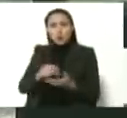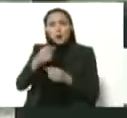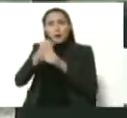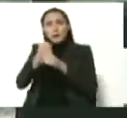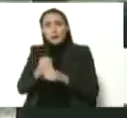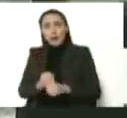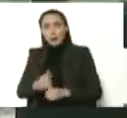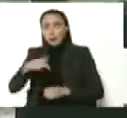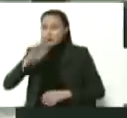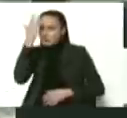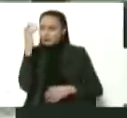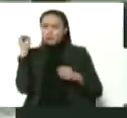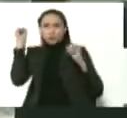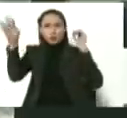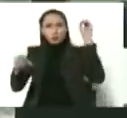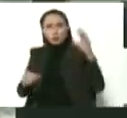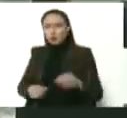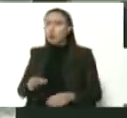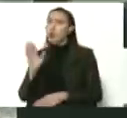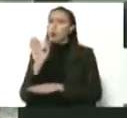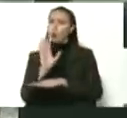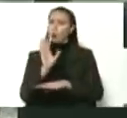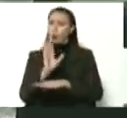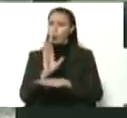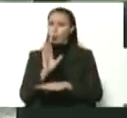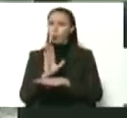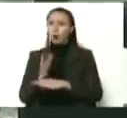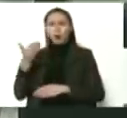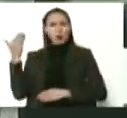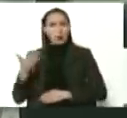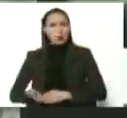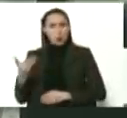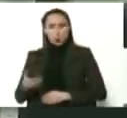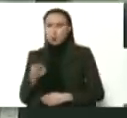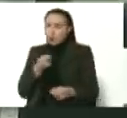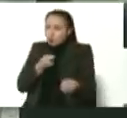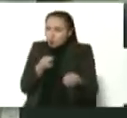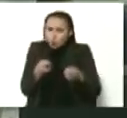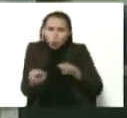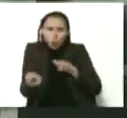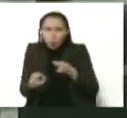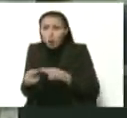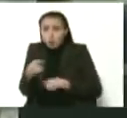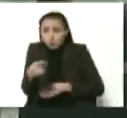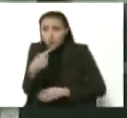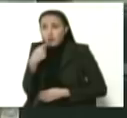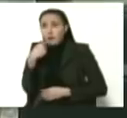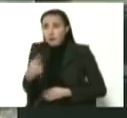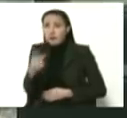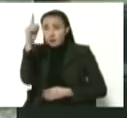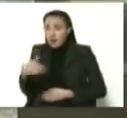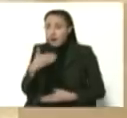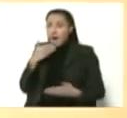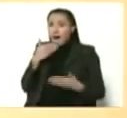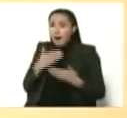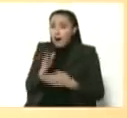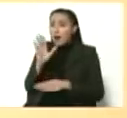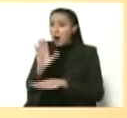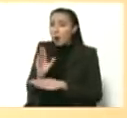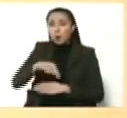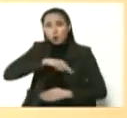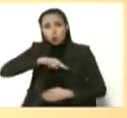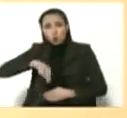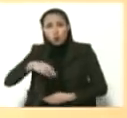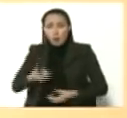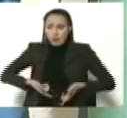estos carnavales, carnavales seguros, carnavales donde vamos a tener mucho control, pero como usted lo dice, gracias a esas medidas de prevención hemos podido